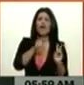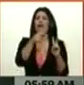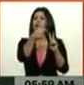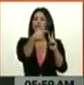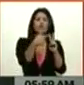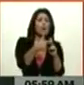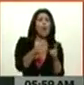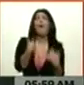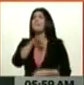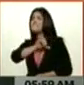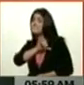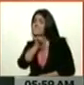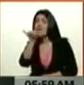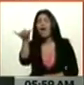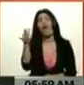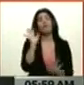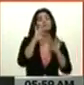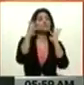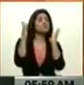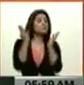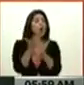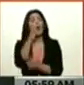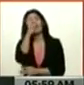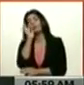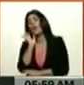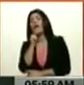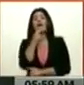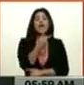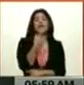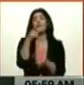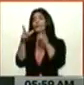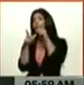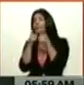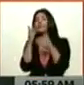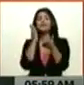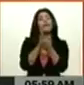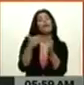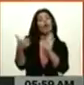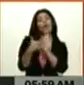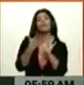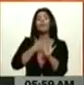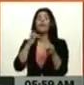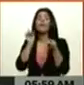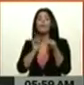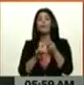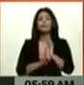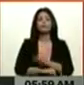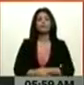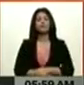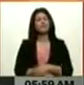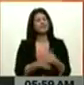mundo y todos viajan para decir que Leopoldo es un asesino. ¿Y tú?